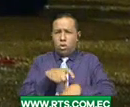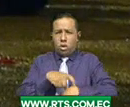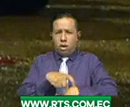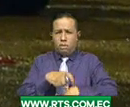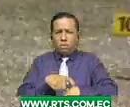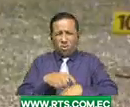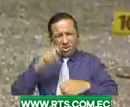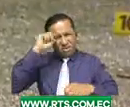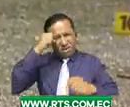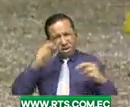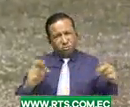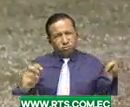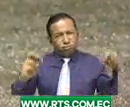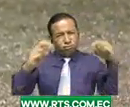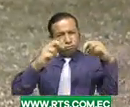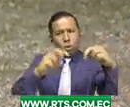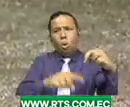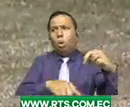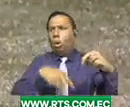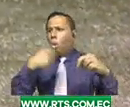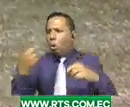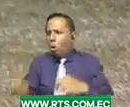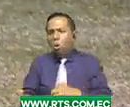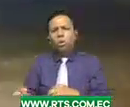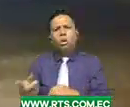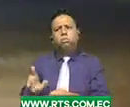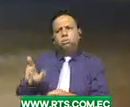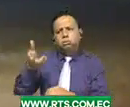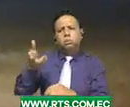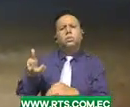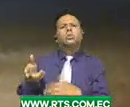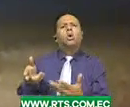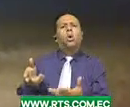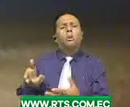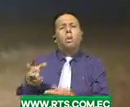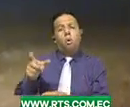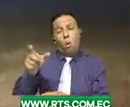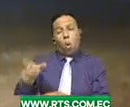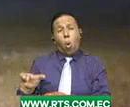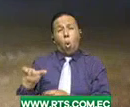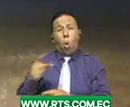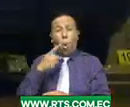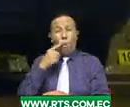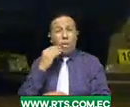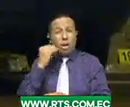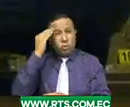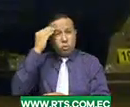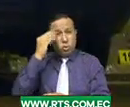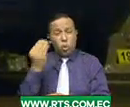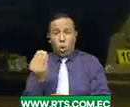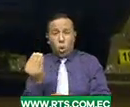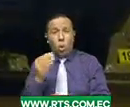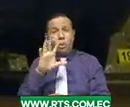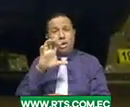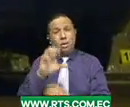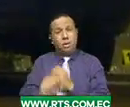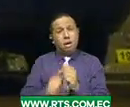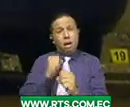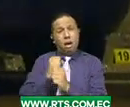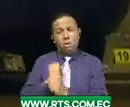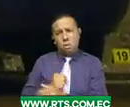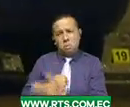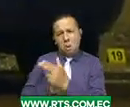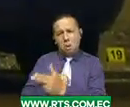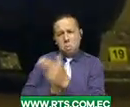paso peatonal, se registró otro hecho violento. Un adulto y un menor de 15 años fueron asesinados producto de disparos